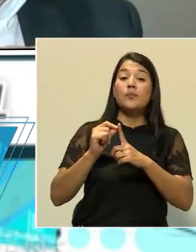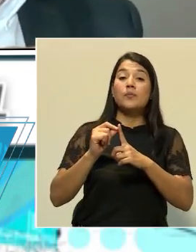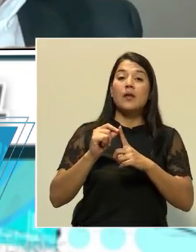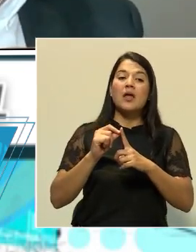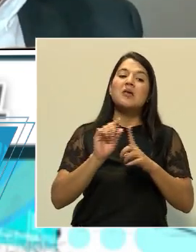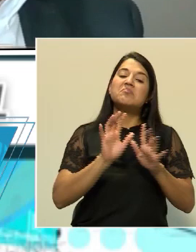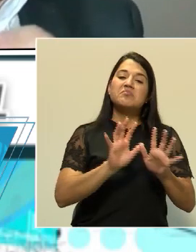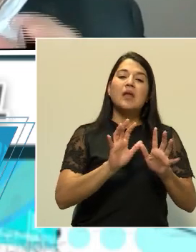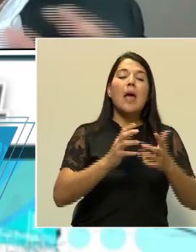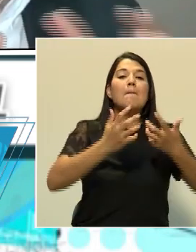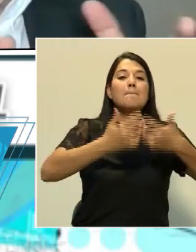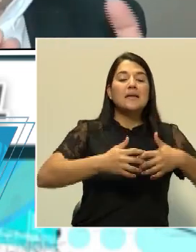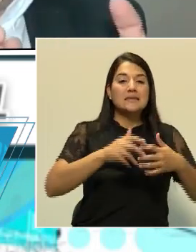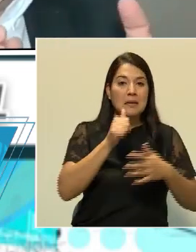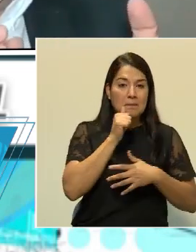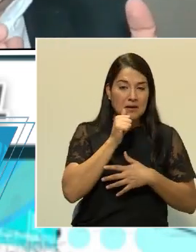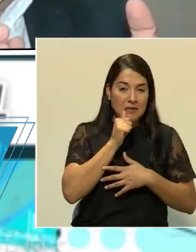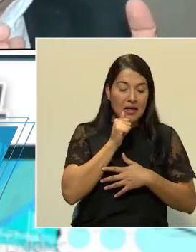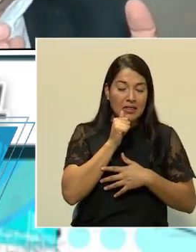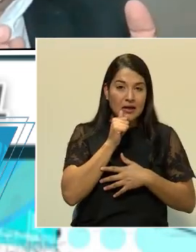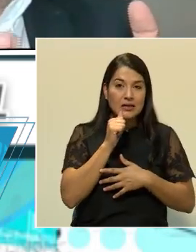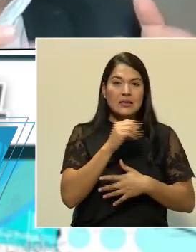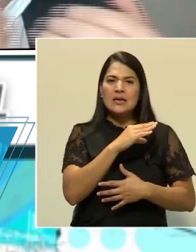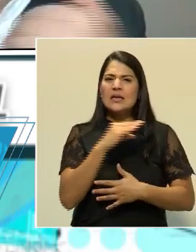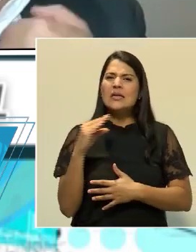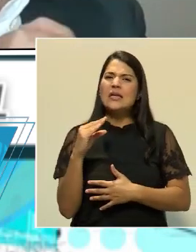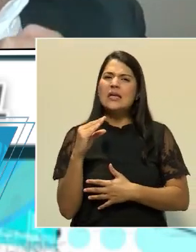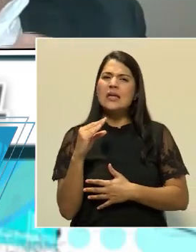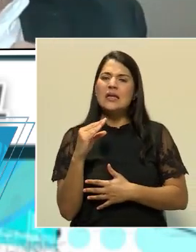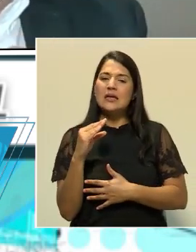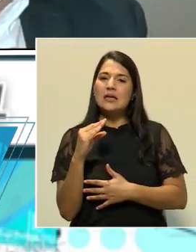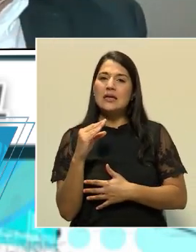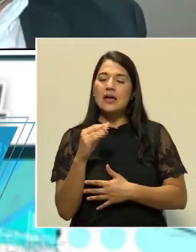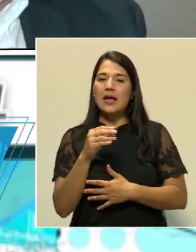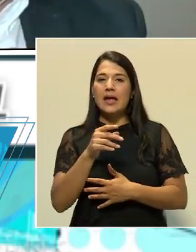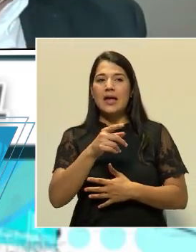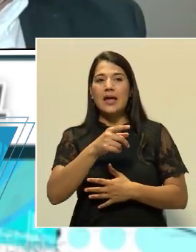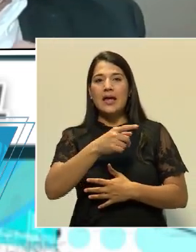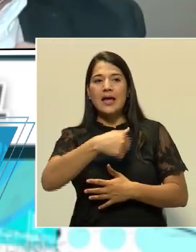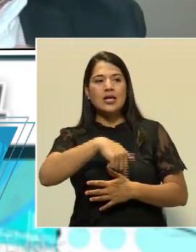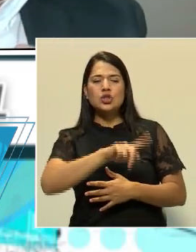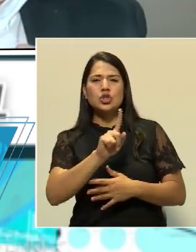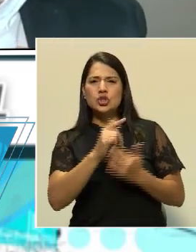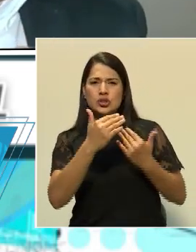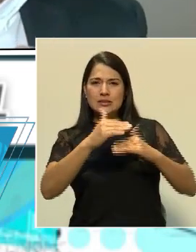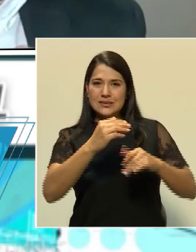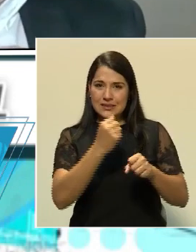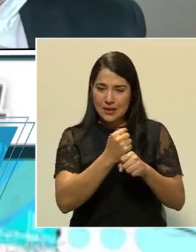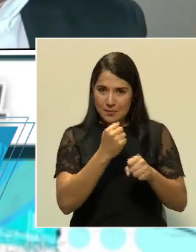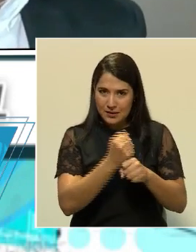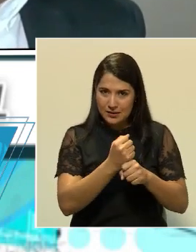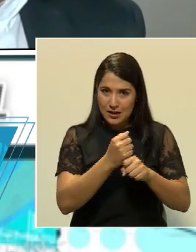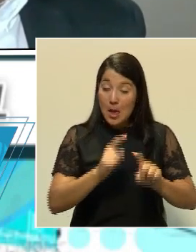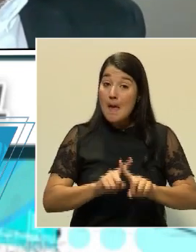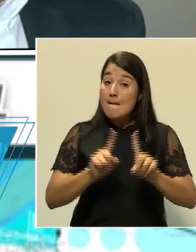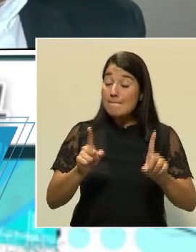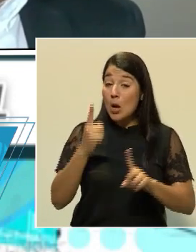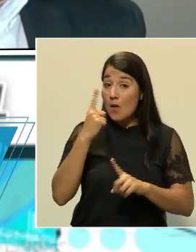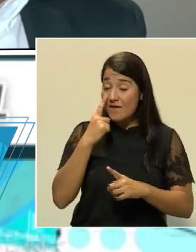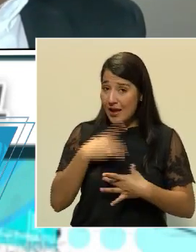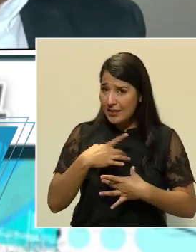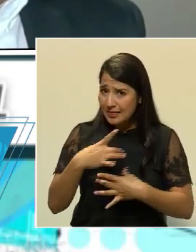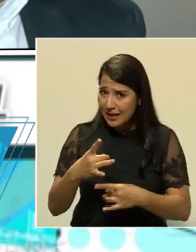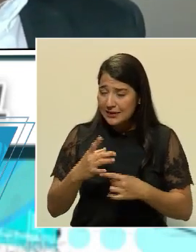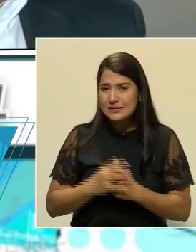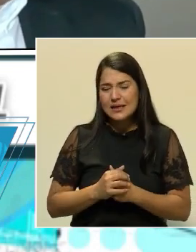privada y digamos que ellos no nos están limitando a nosotros trabajar. Pero vea lo interesante, el